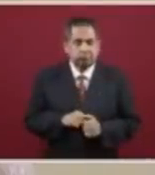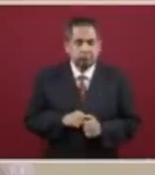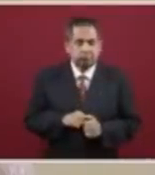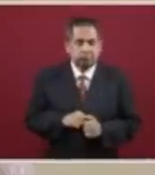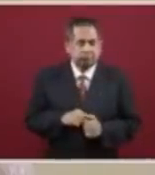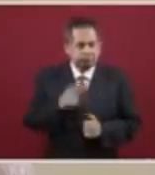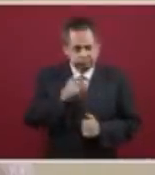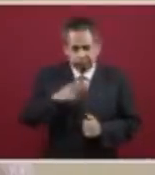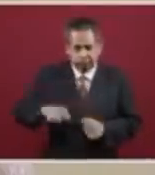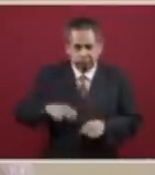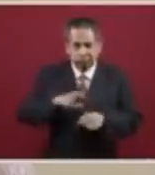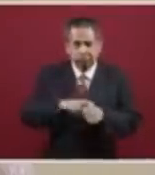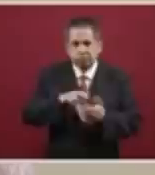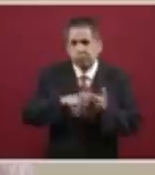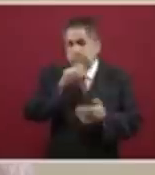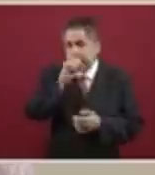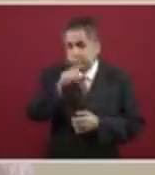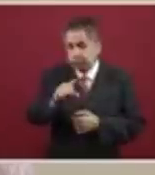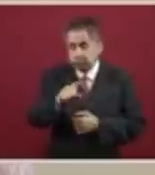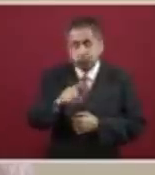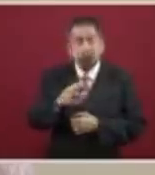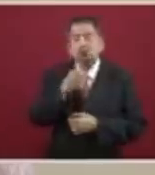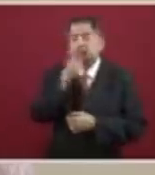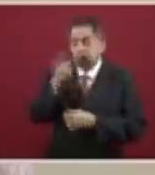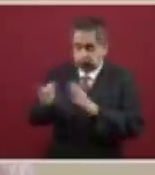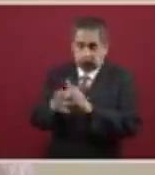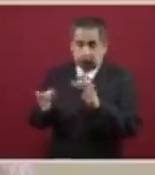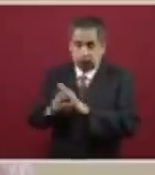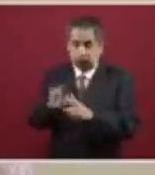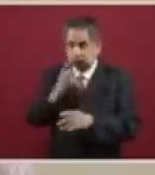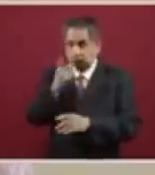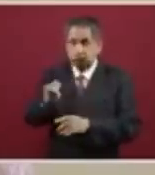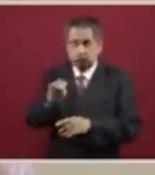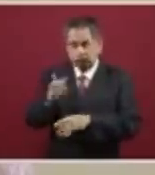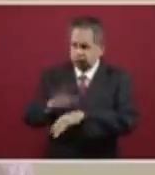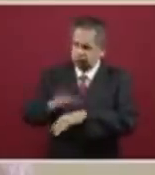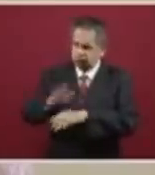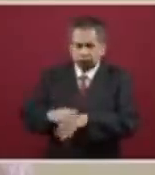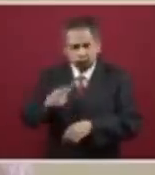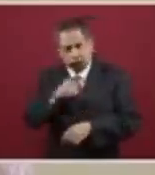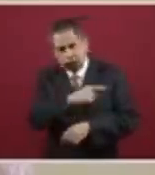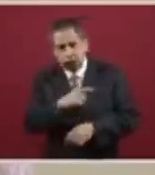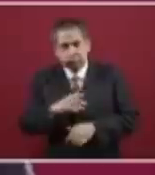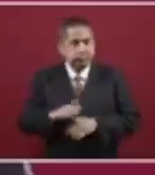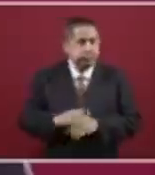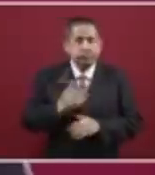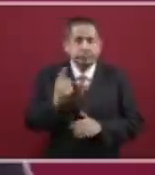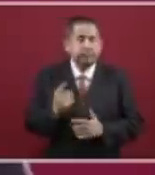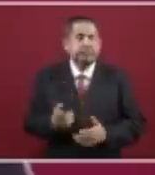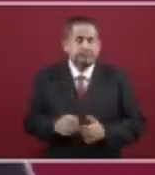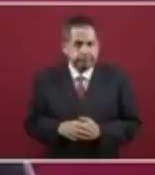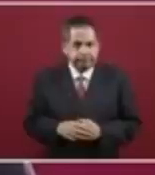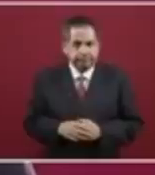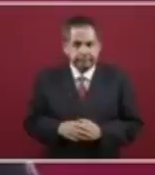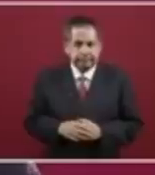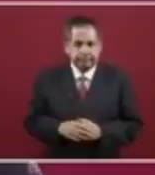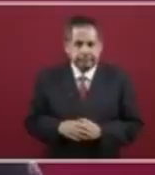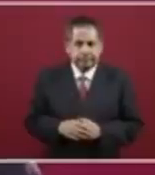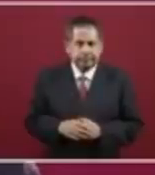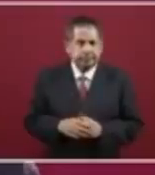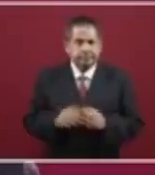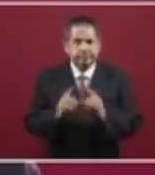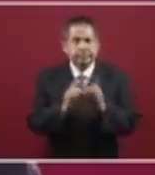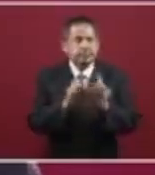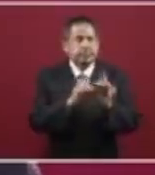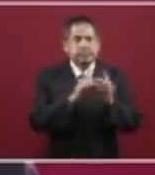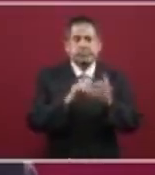de Jalisco hizo mención de este asunto, porque se da